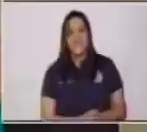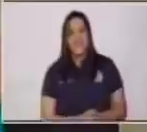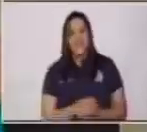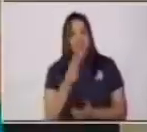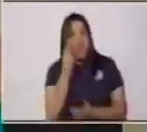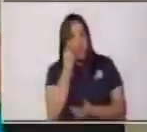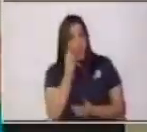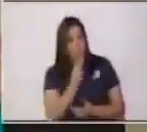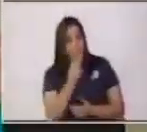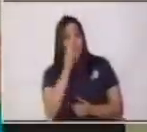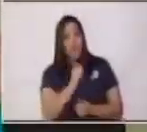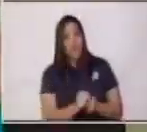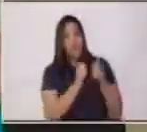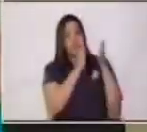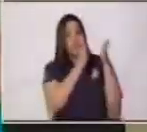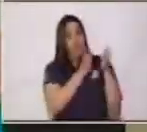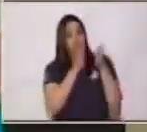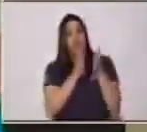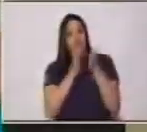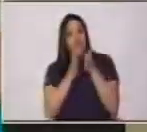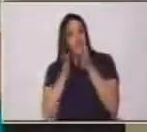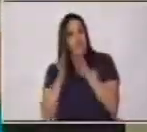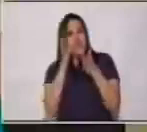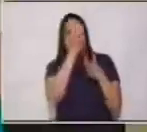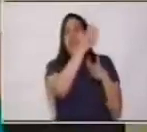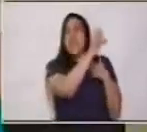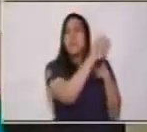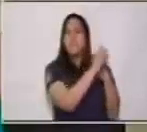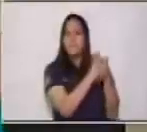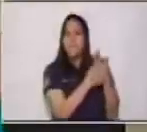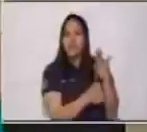¿Ves acá que están ordenados? Hay unos elementos